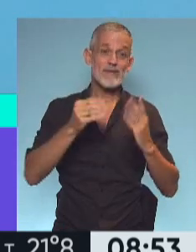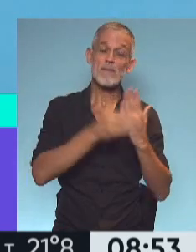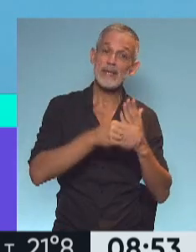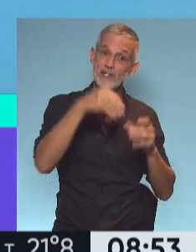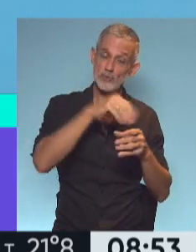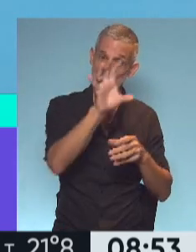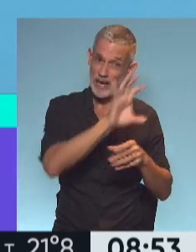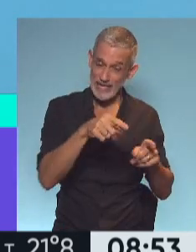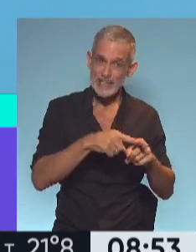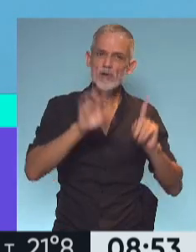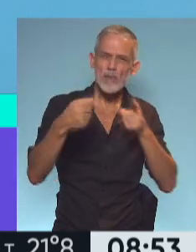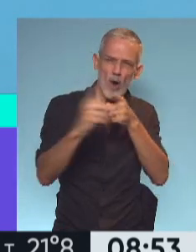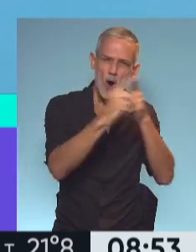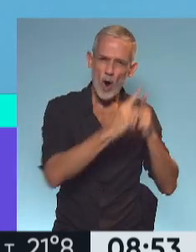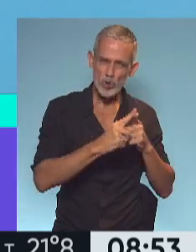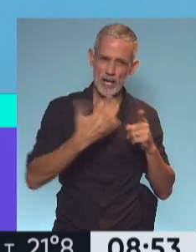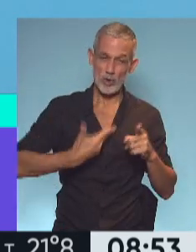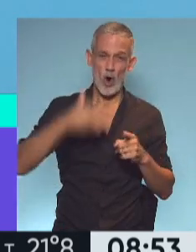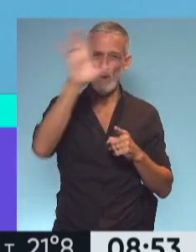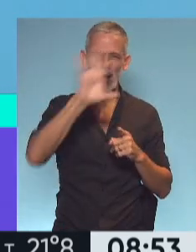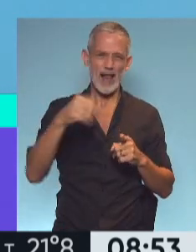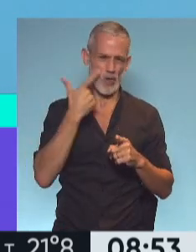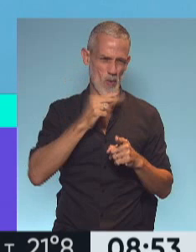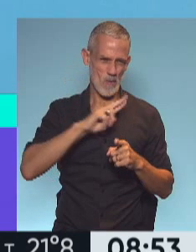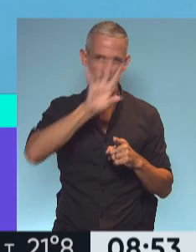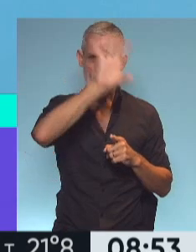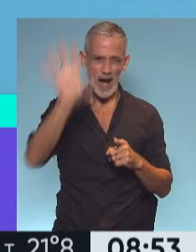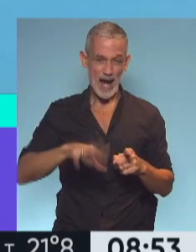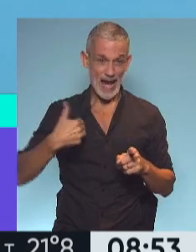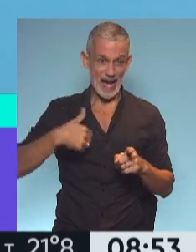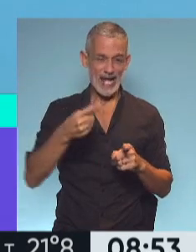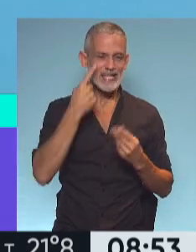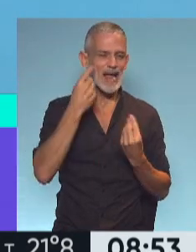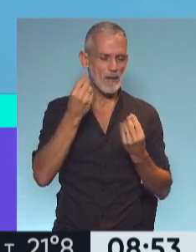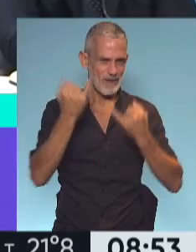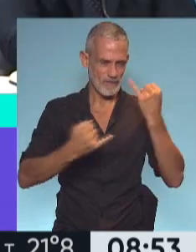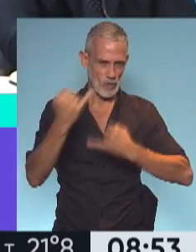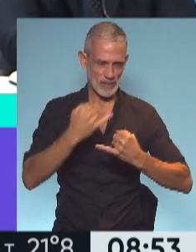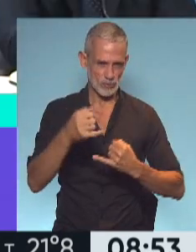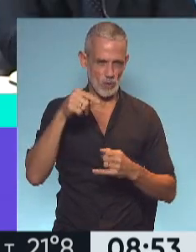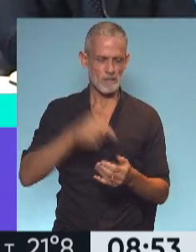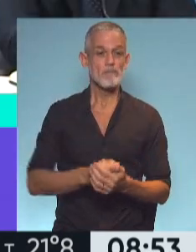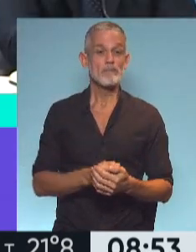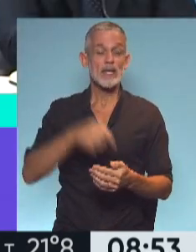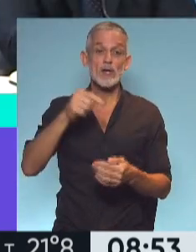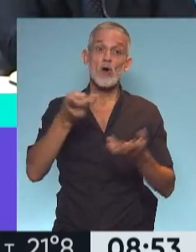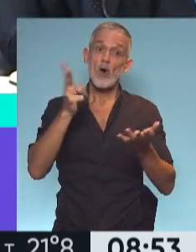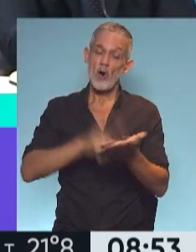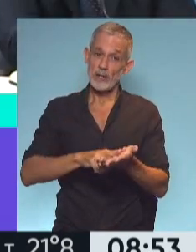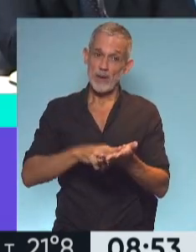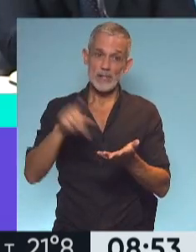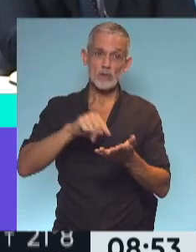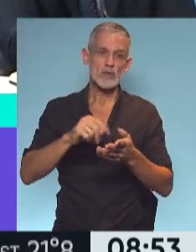están en contacto permanente con los gobernadores y las gobernadoras en ese sentido. Así que, de vuelta, no estamos